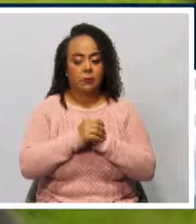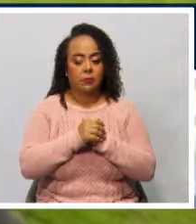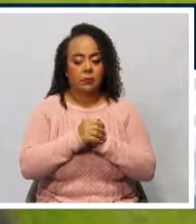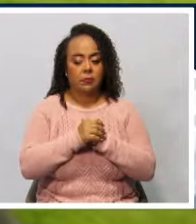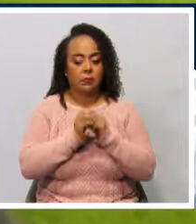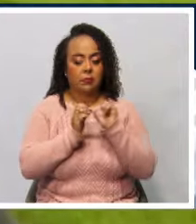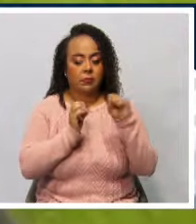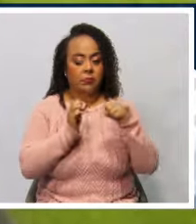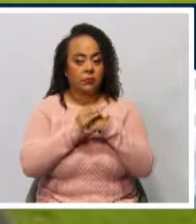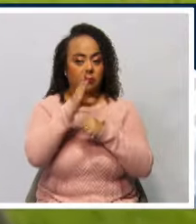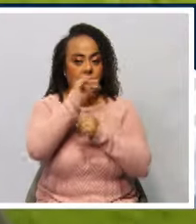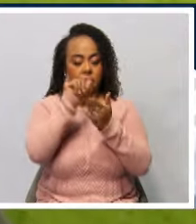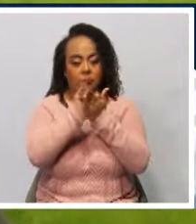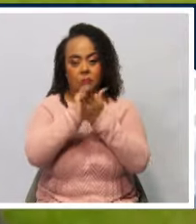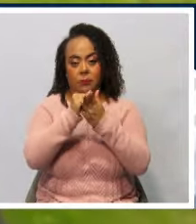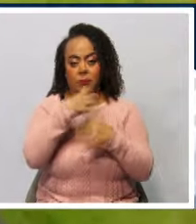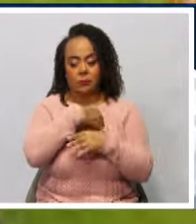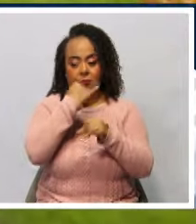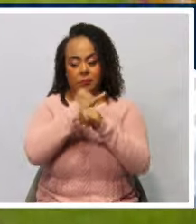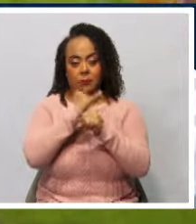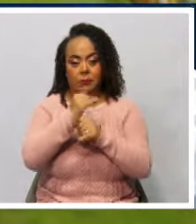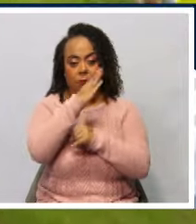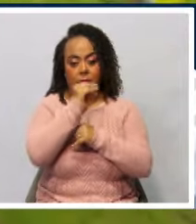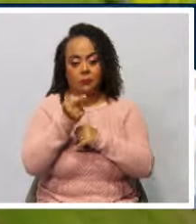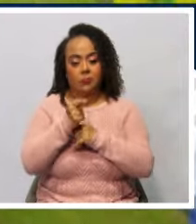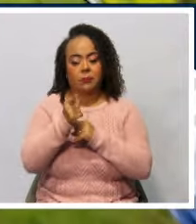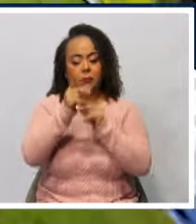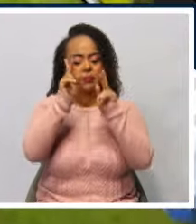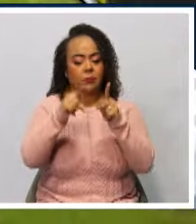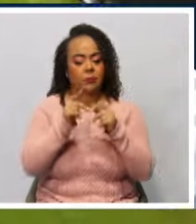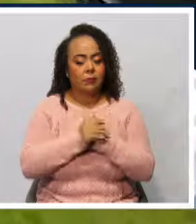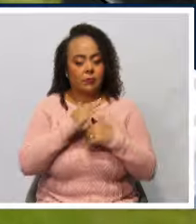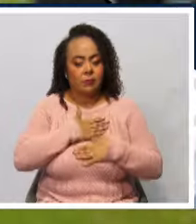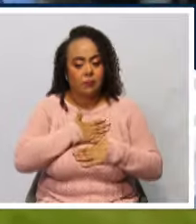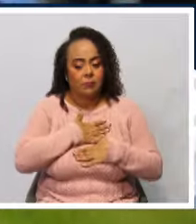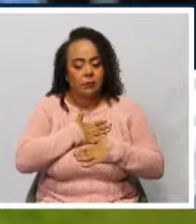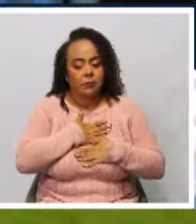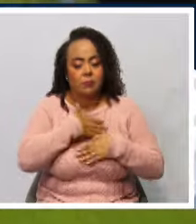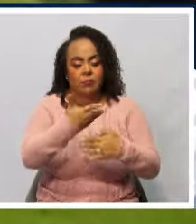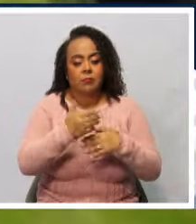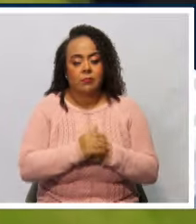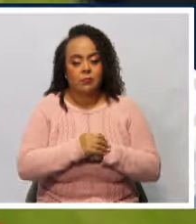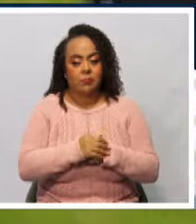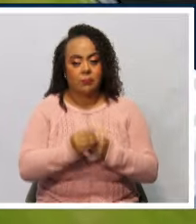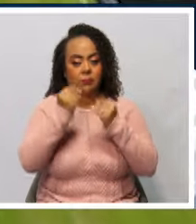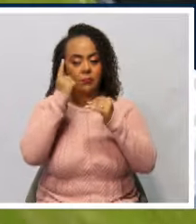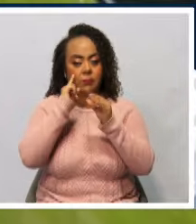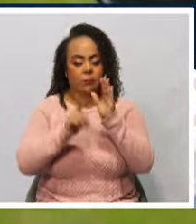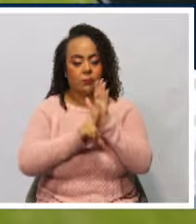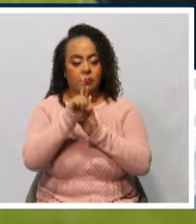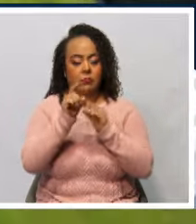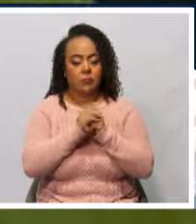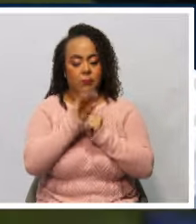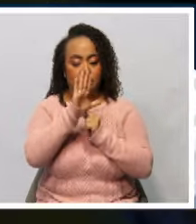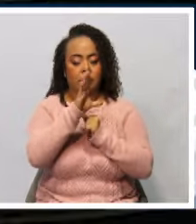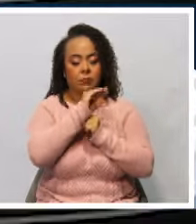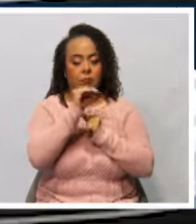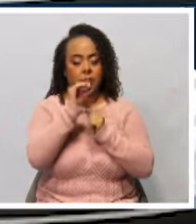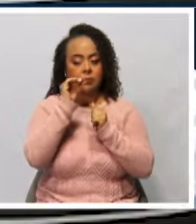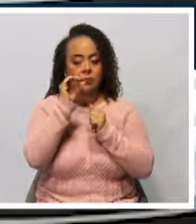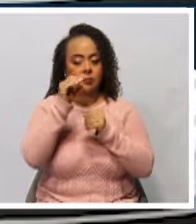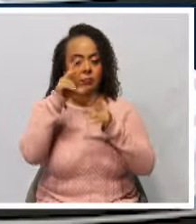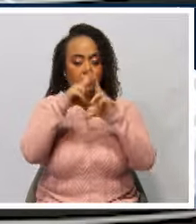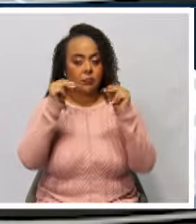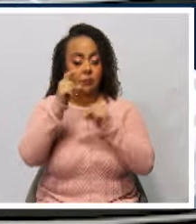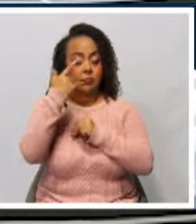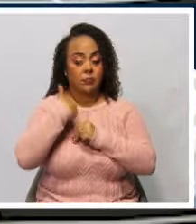del dueño de la institución, que es una persona que se ha preocupado muchísimo por el desarrollo del fútbol de Nicaragua. Es un hombre